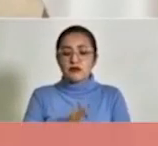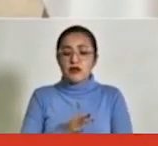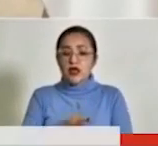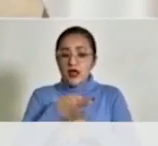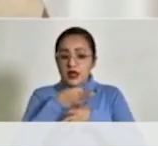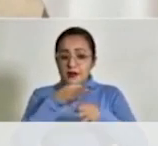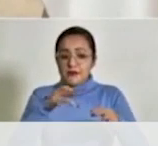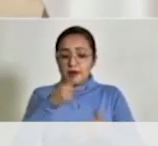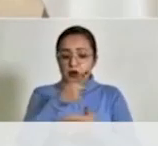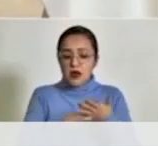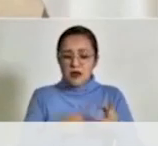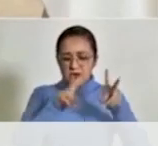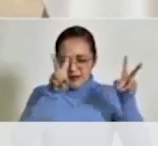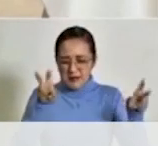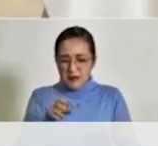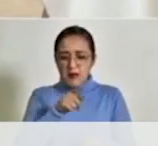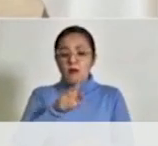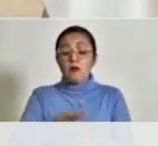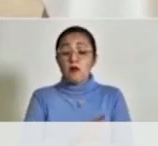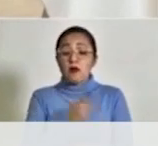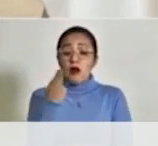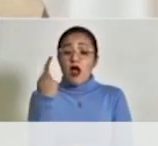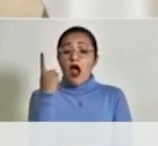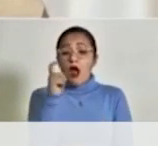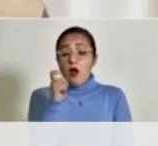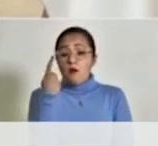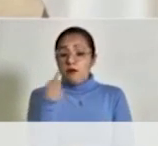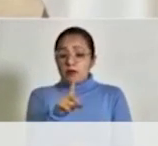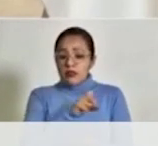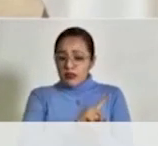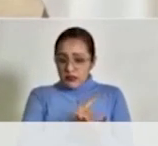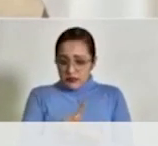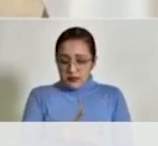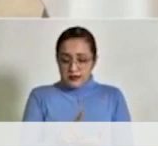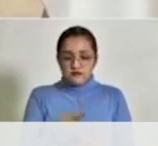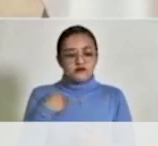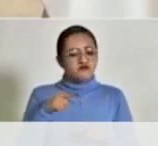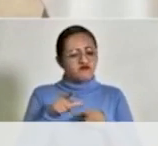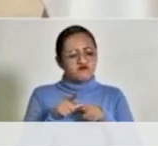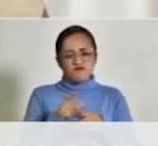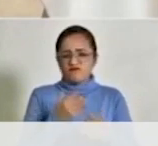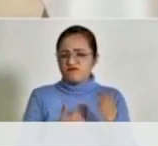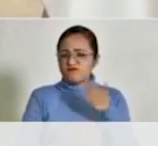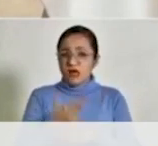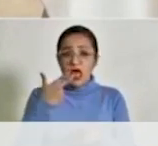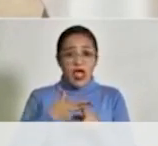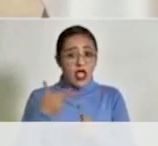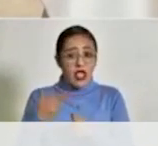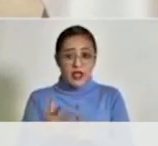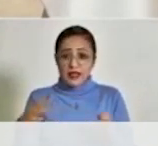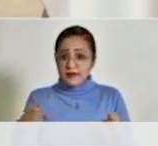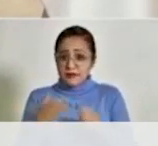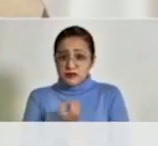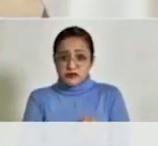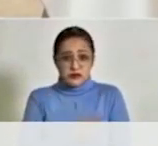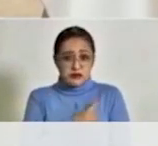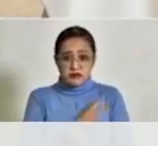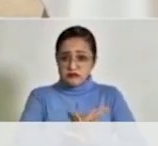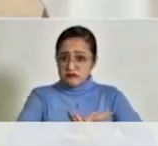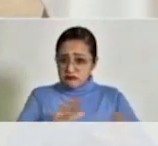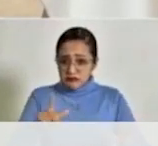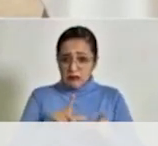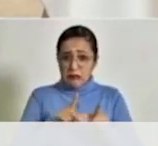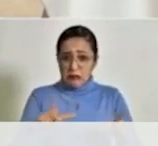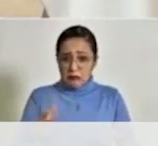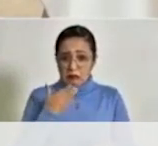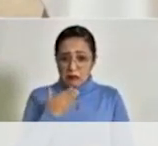programa, Porque el Agua es tu Derecho, se va a continuar hasta que concluya la emergencia sanitaria en